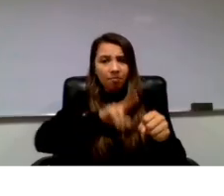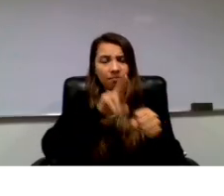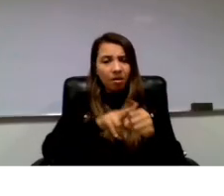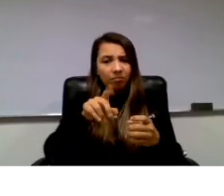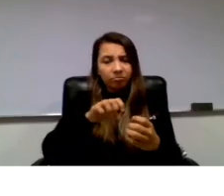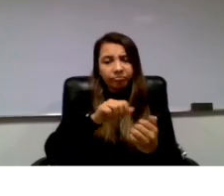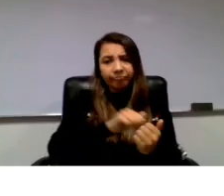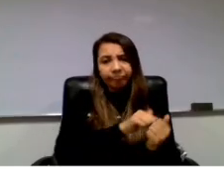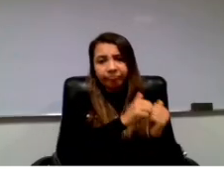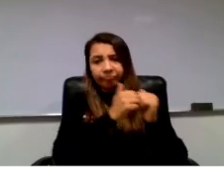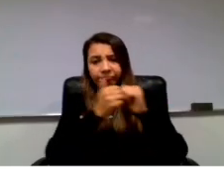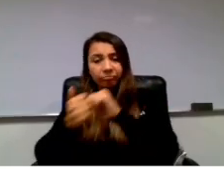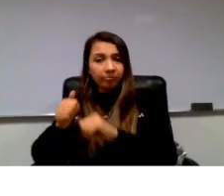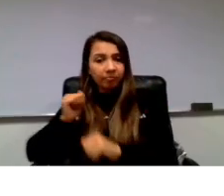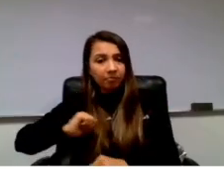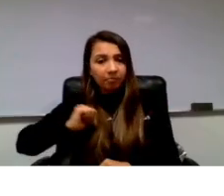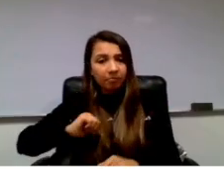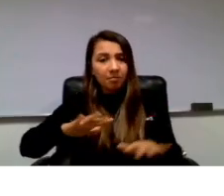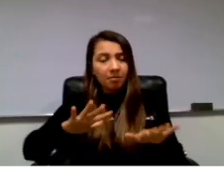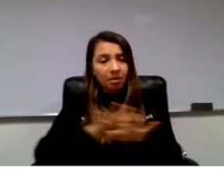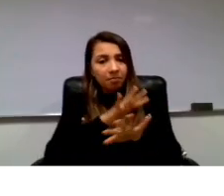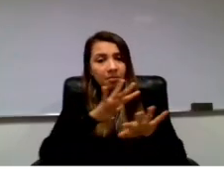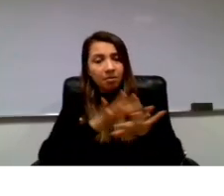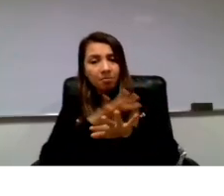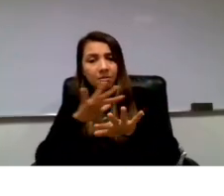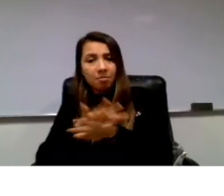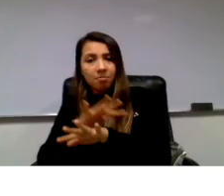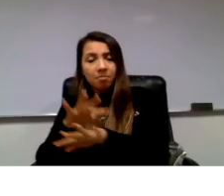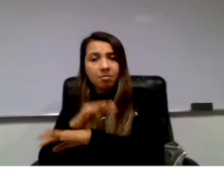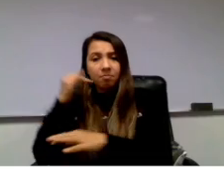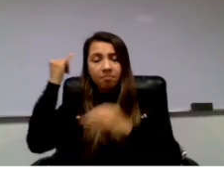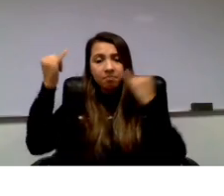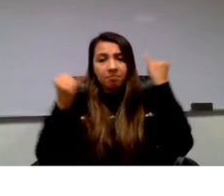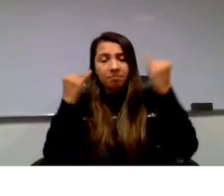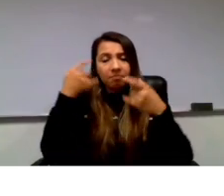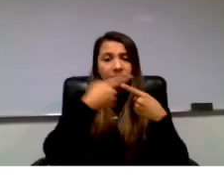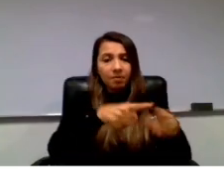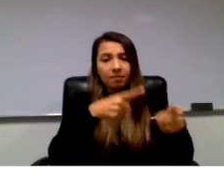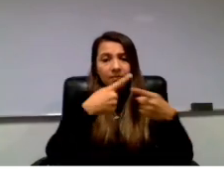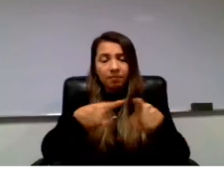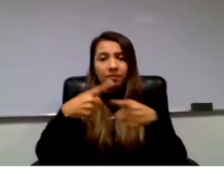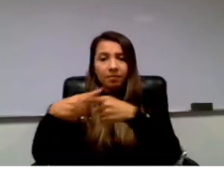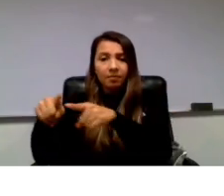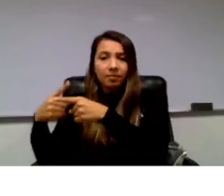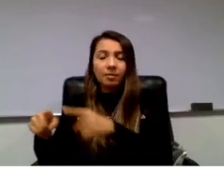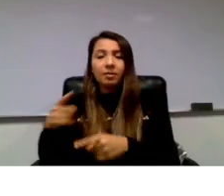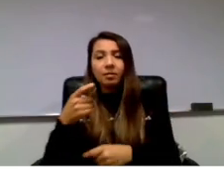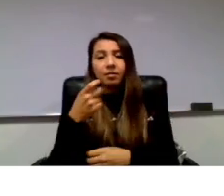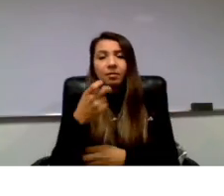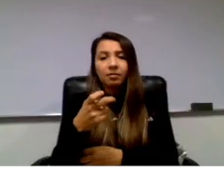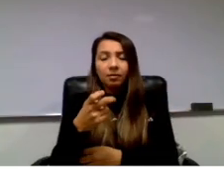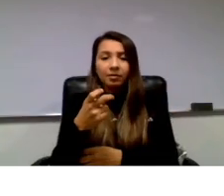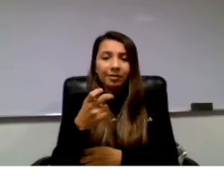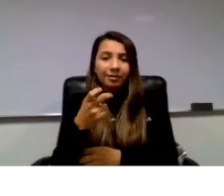los conceptos, cómo han ido cambiando las ideas y las propuestas para esta área.